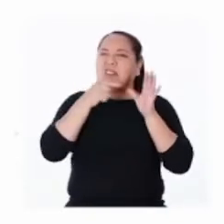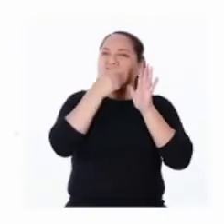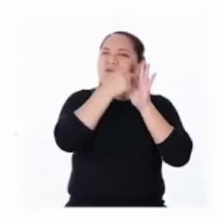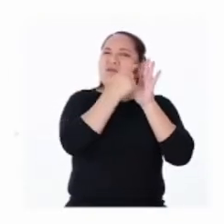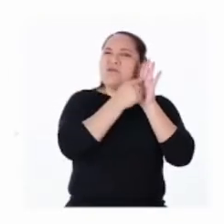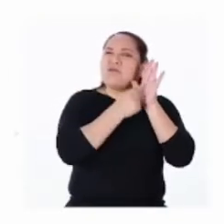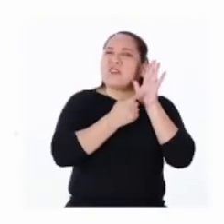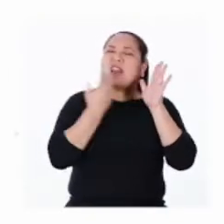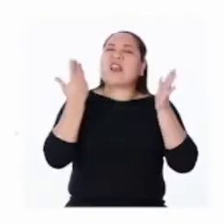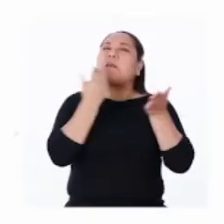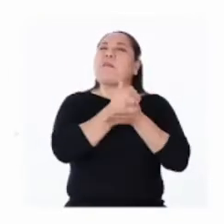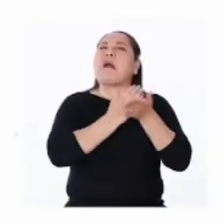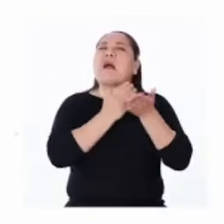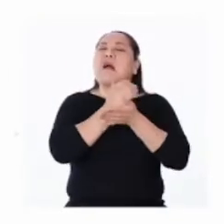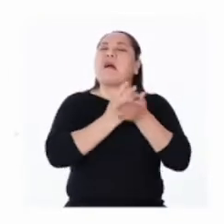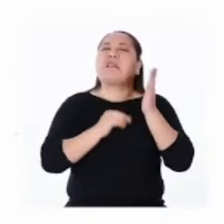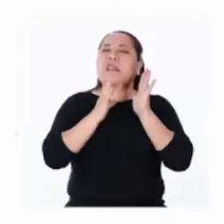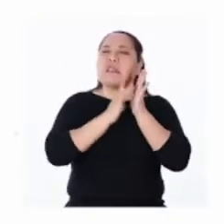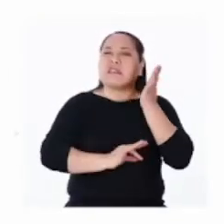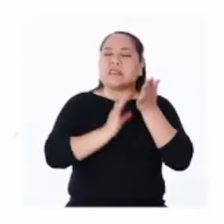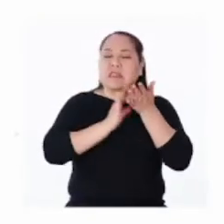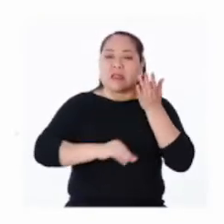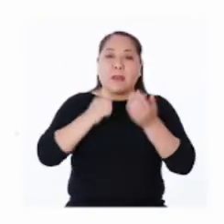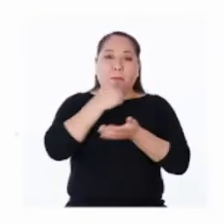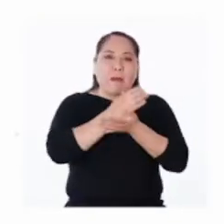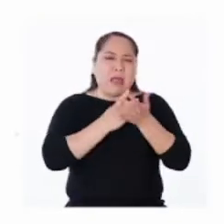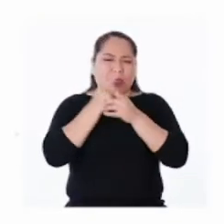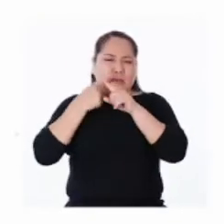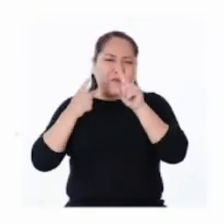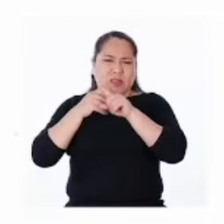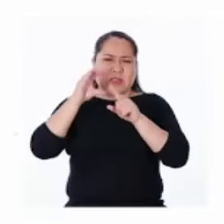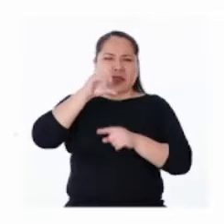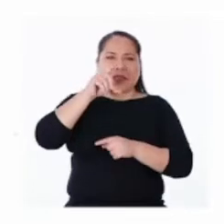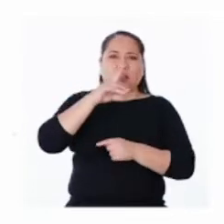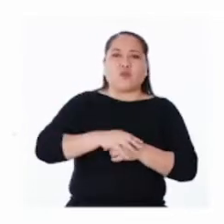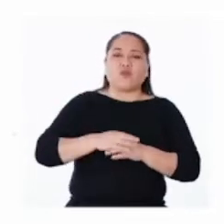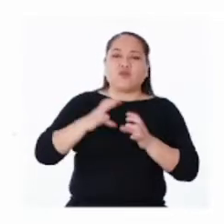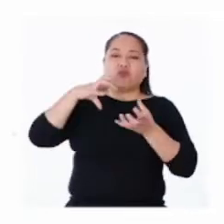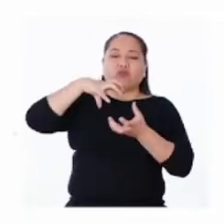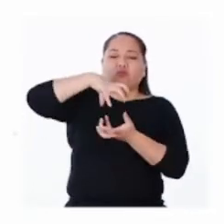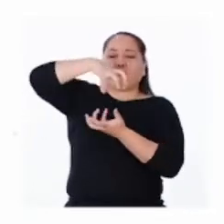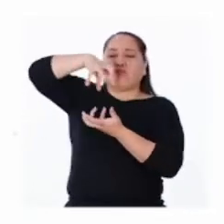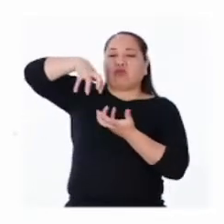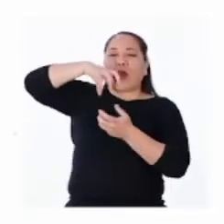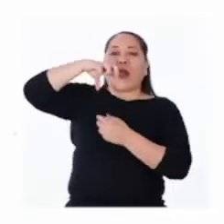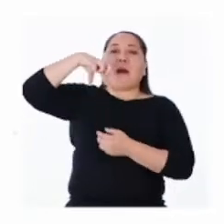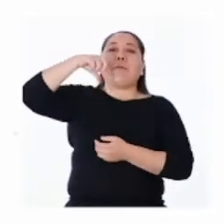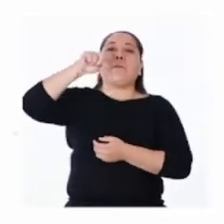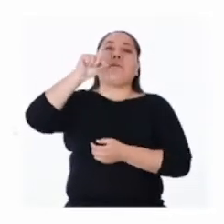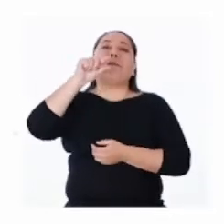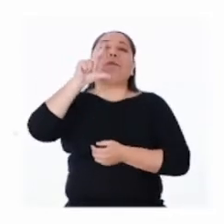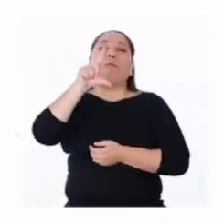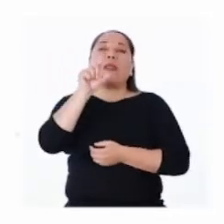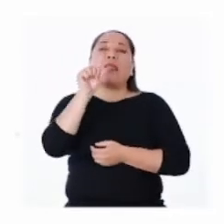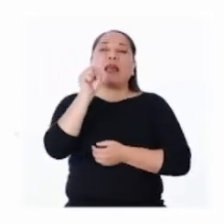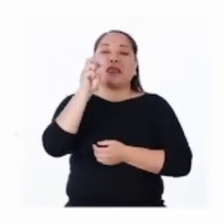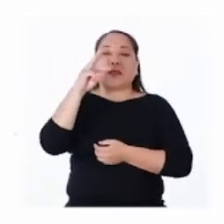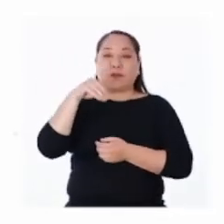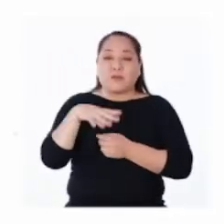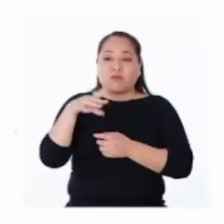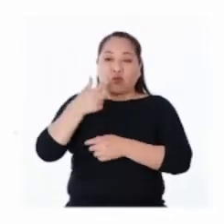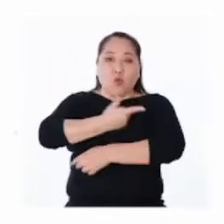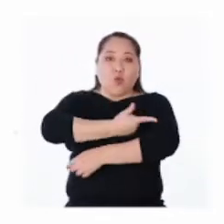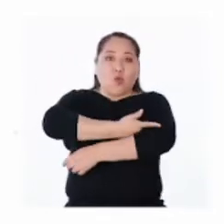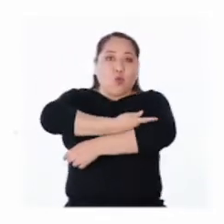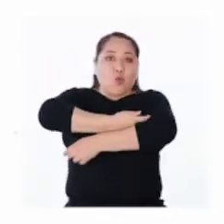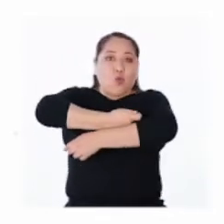está compuesta de diversos tipos de elementos celulares que están suspendidos en un líquido llamado plasma. Cuando se